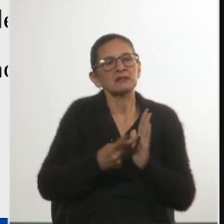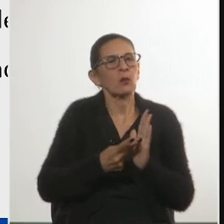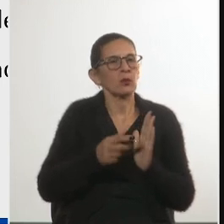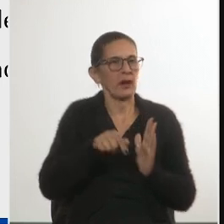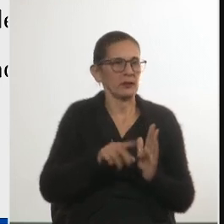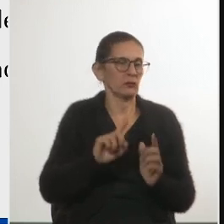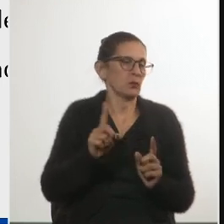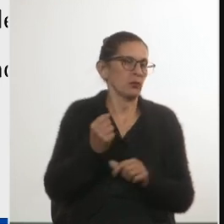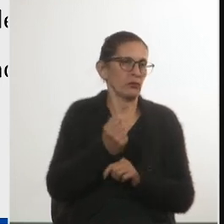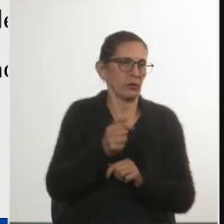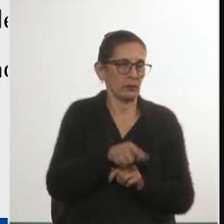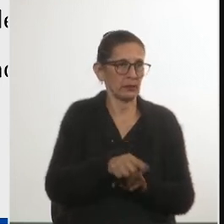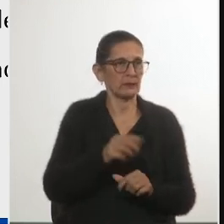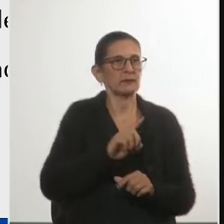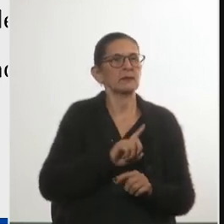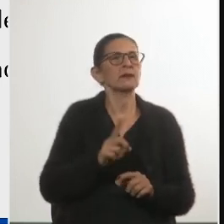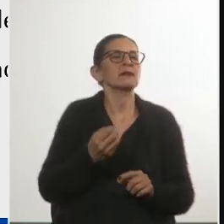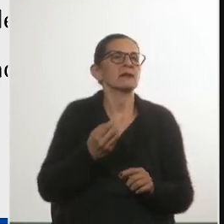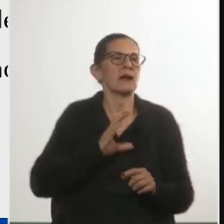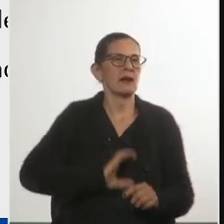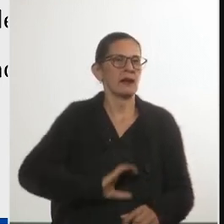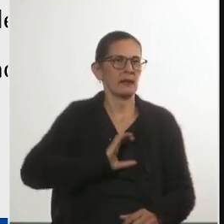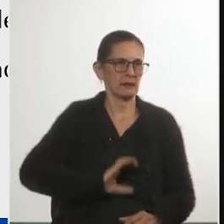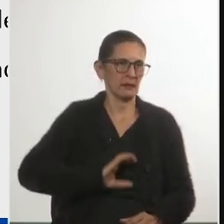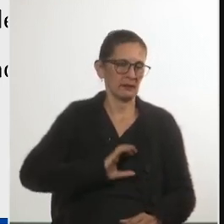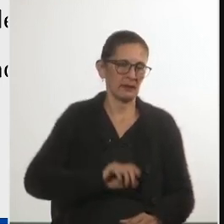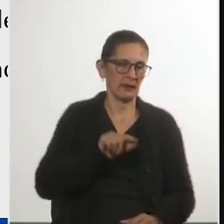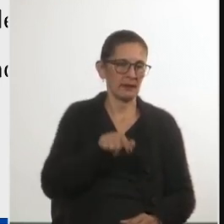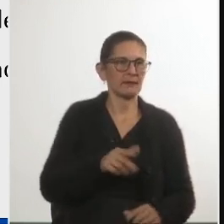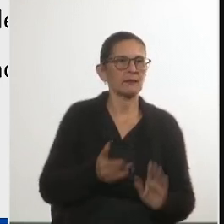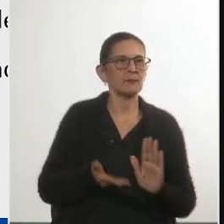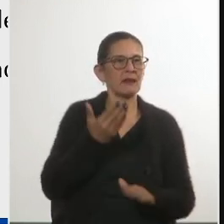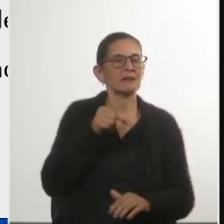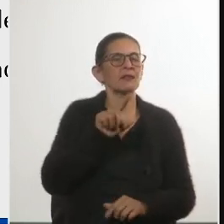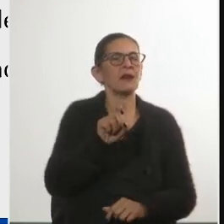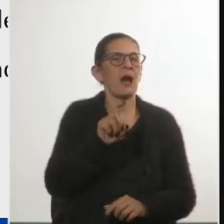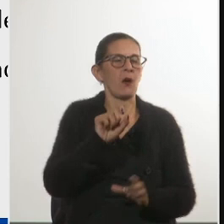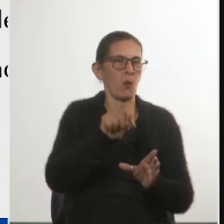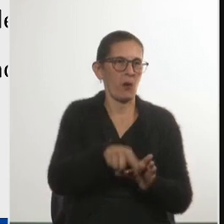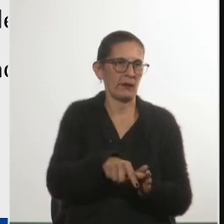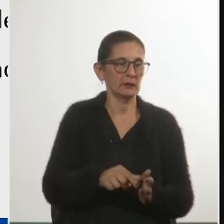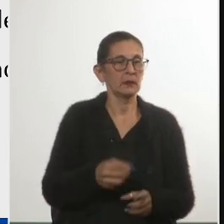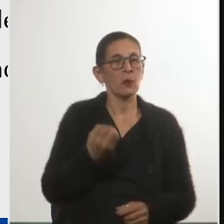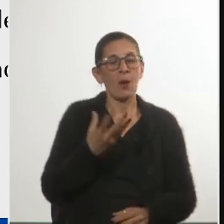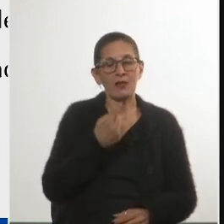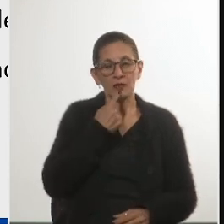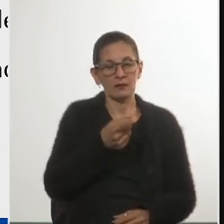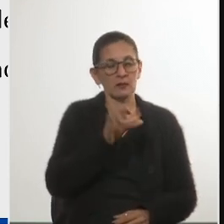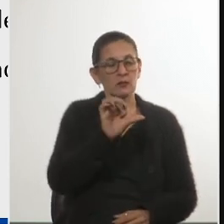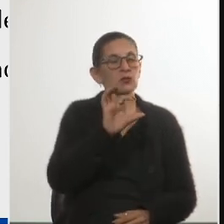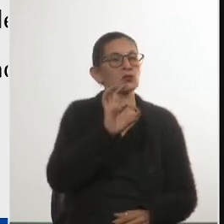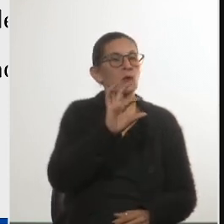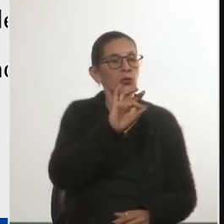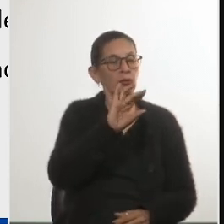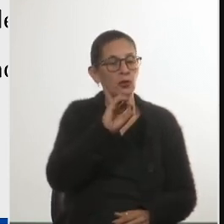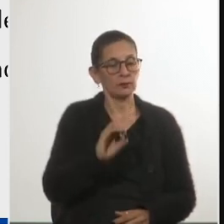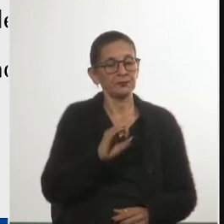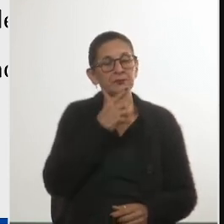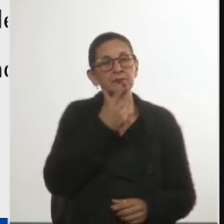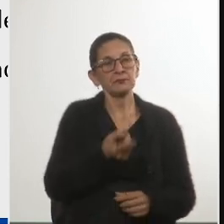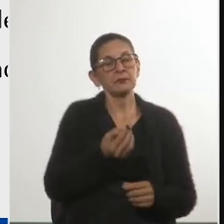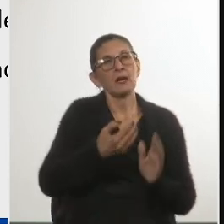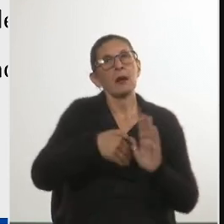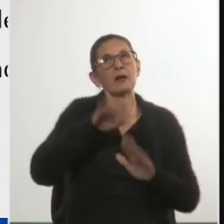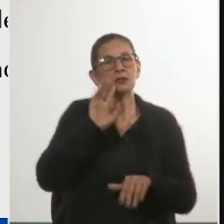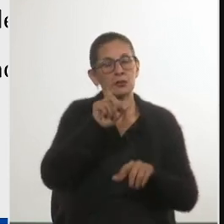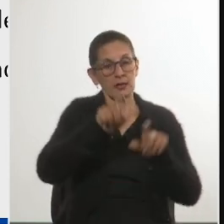en principio no afectan más que las características sensoriales del agua. Al referirse al sodio, establece que la mayoría de las